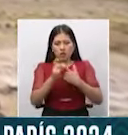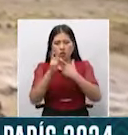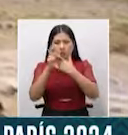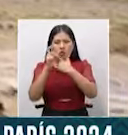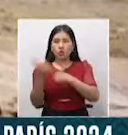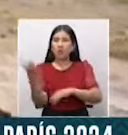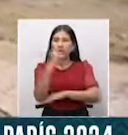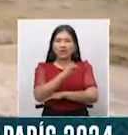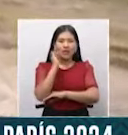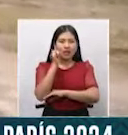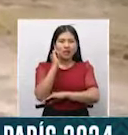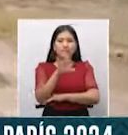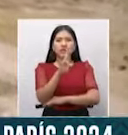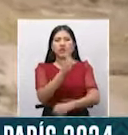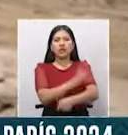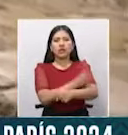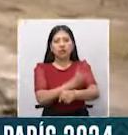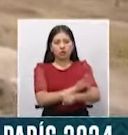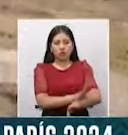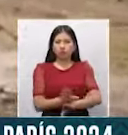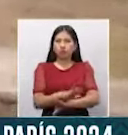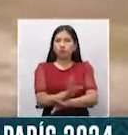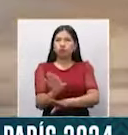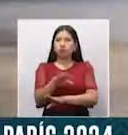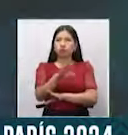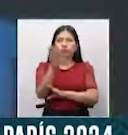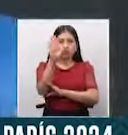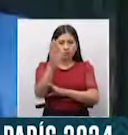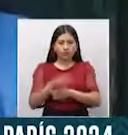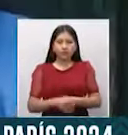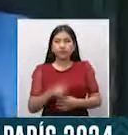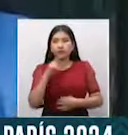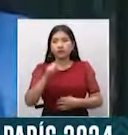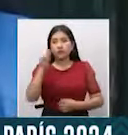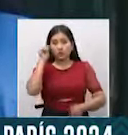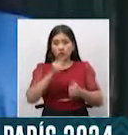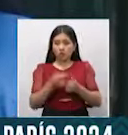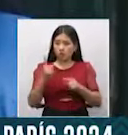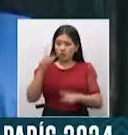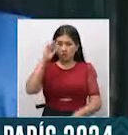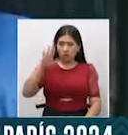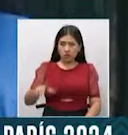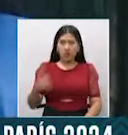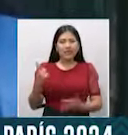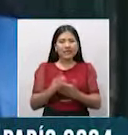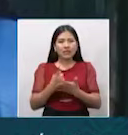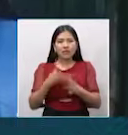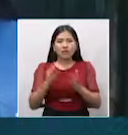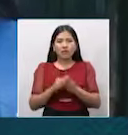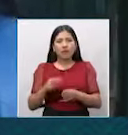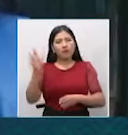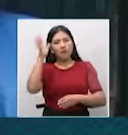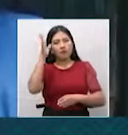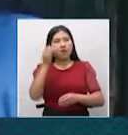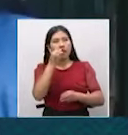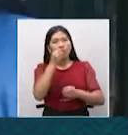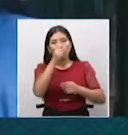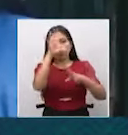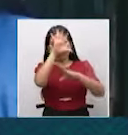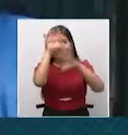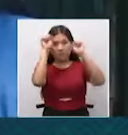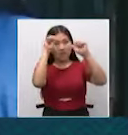diariamente 7 kilómetros cuesta arriba. Cuando era chico también, llevaba almuerzo para su papá